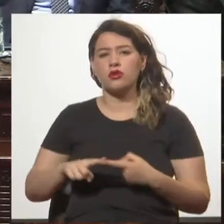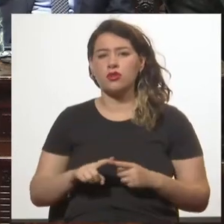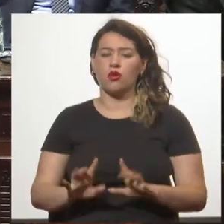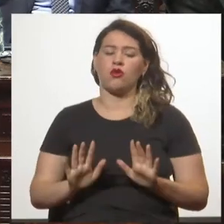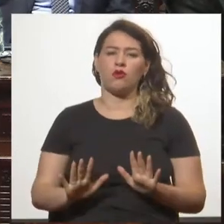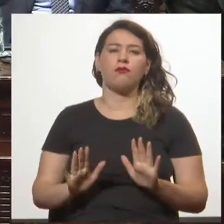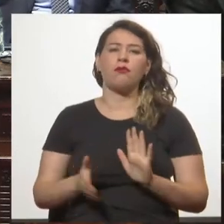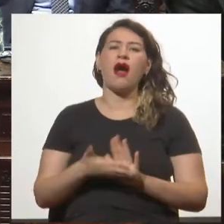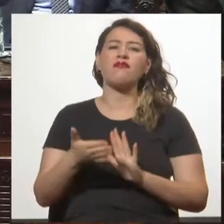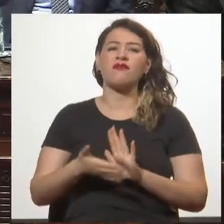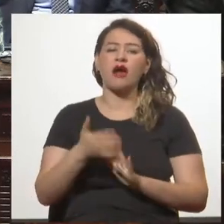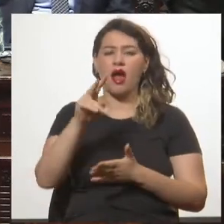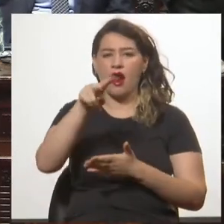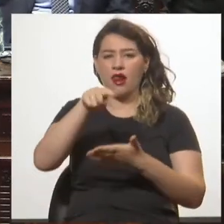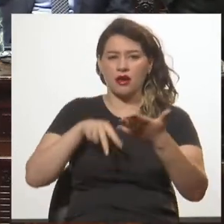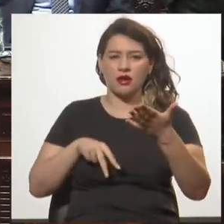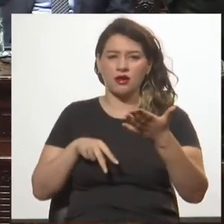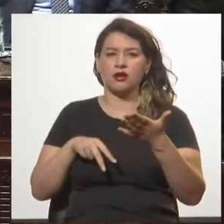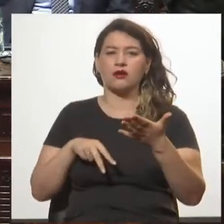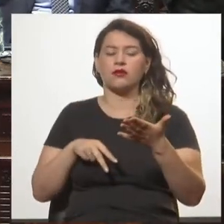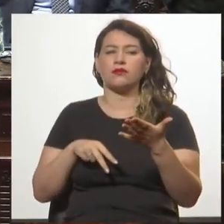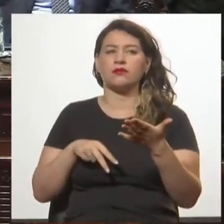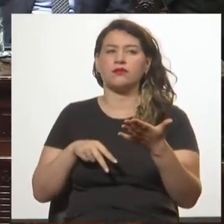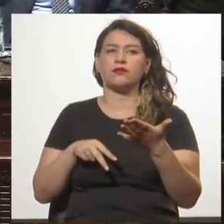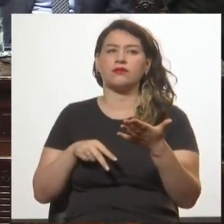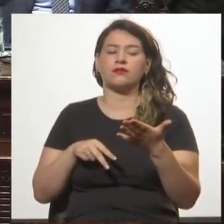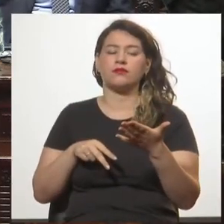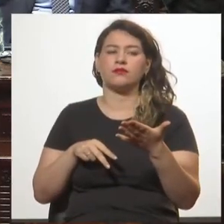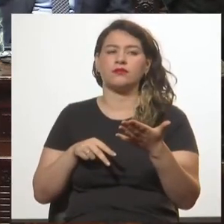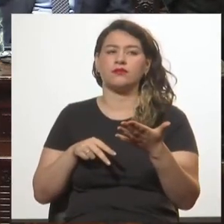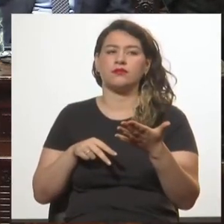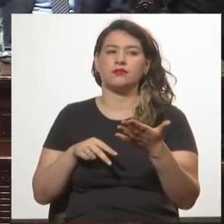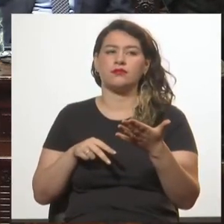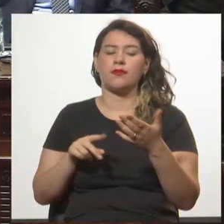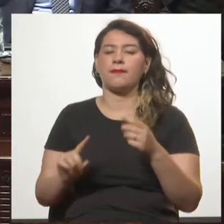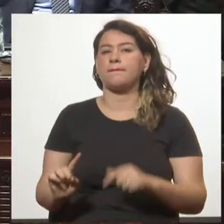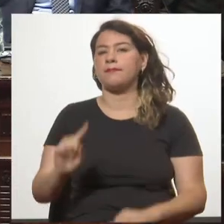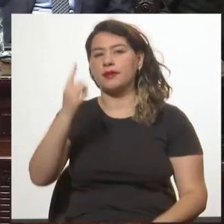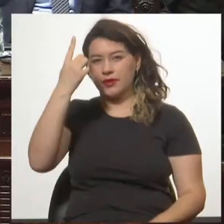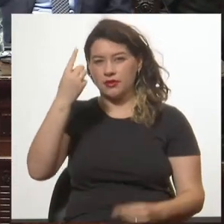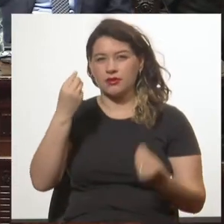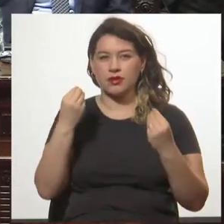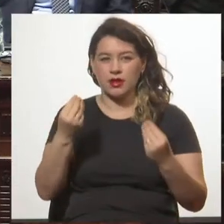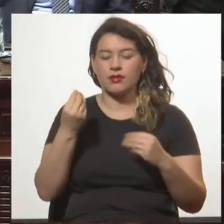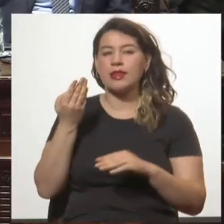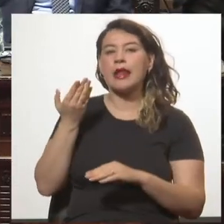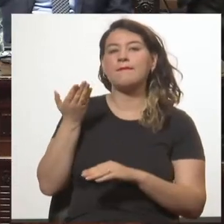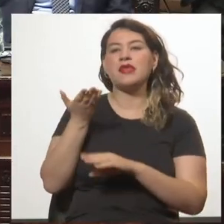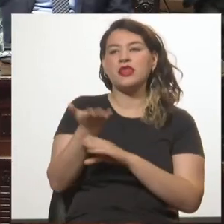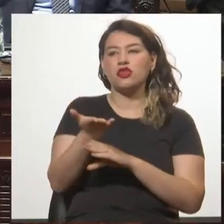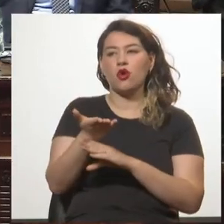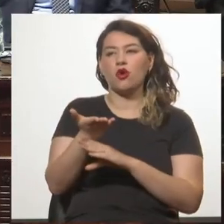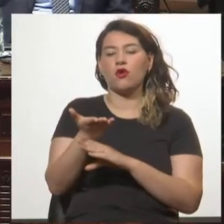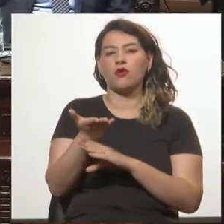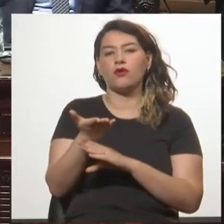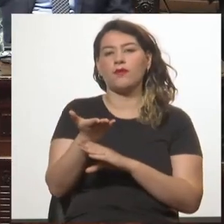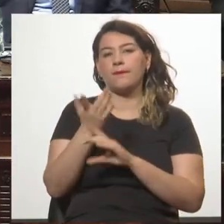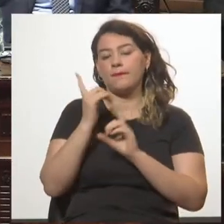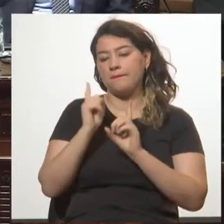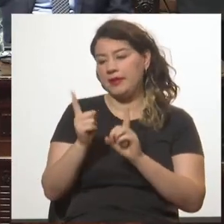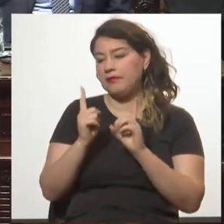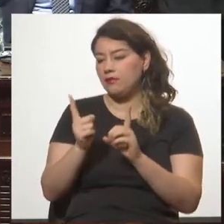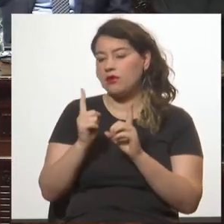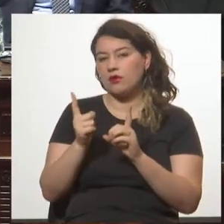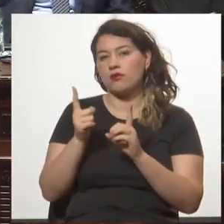a proceder a la lectura de la en primer lugar de la moción tal cual